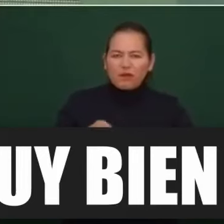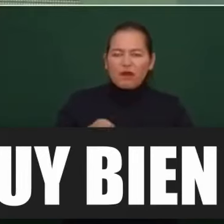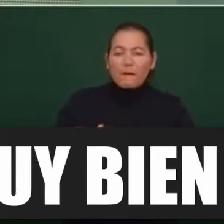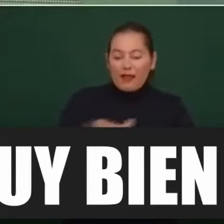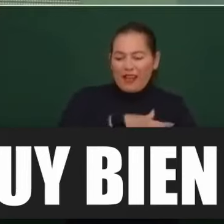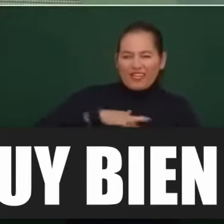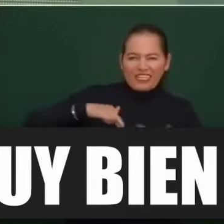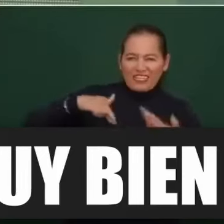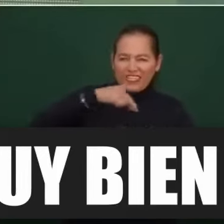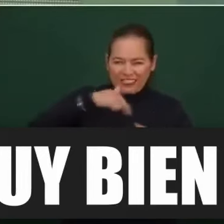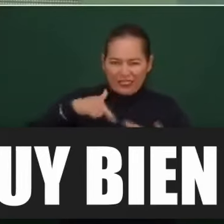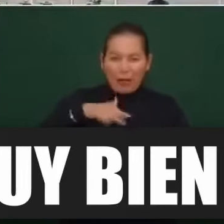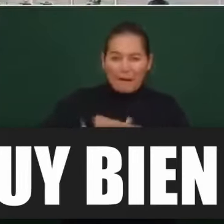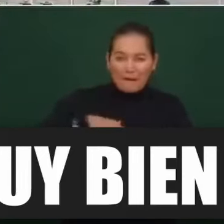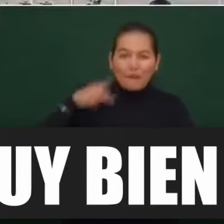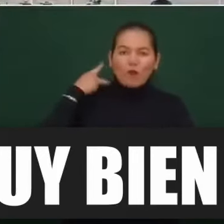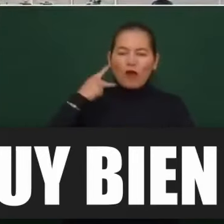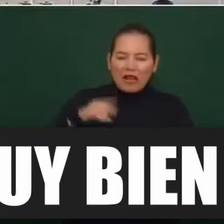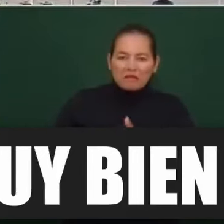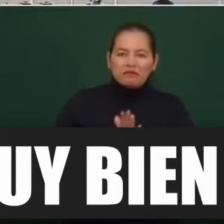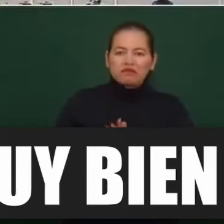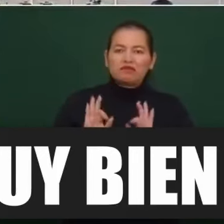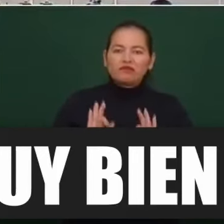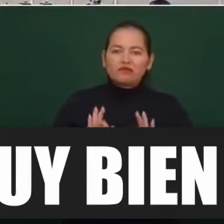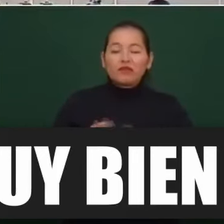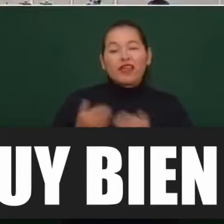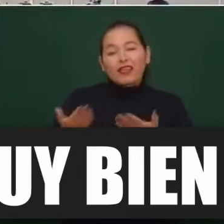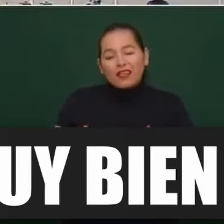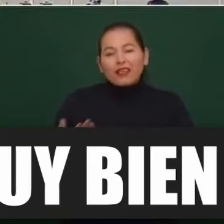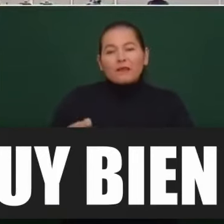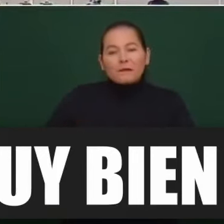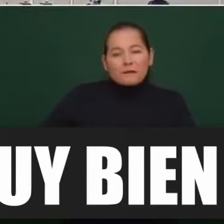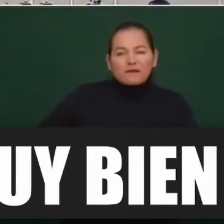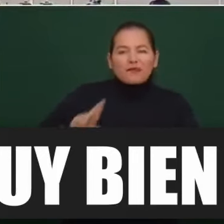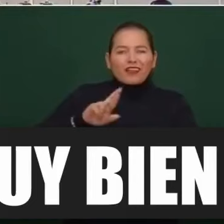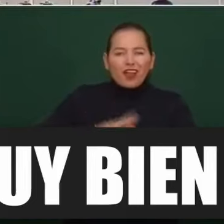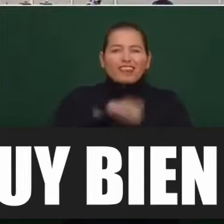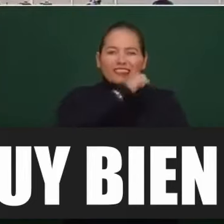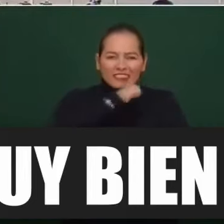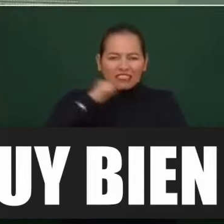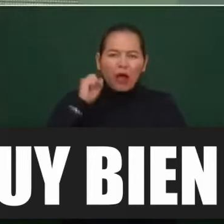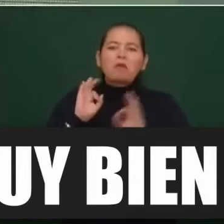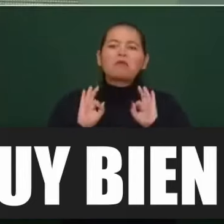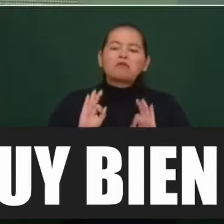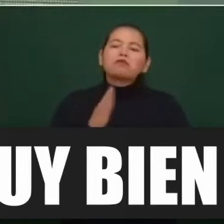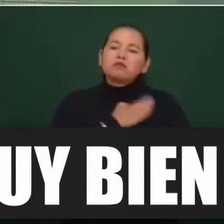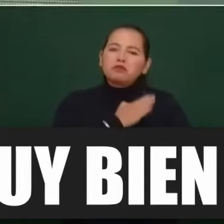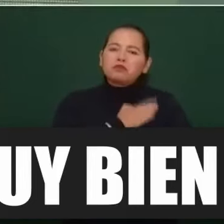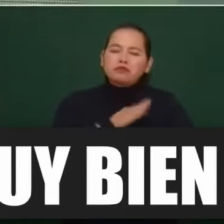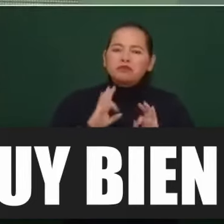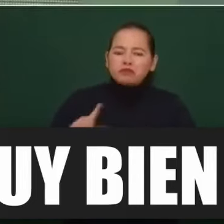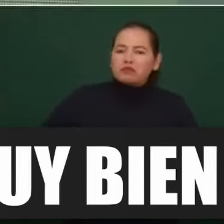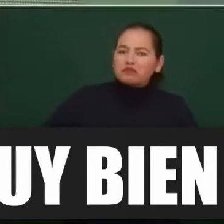esta región de Puebla, y Sergio Salomón es un buen gobernante. Y sí voy a